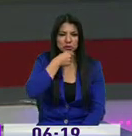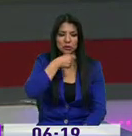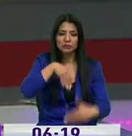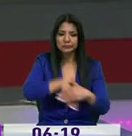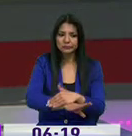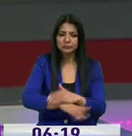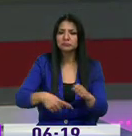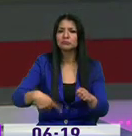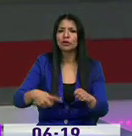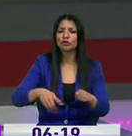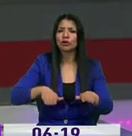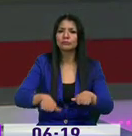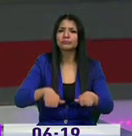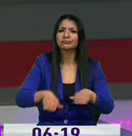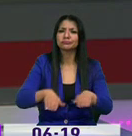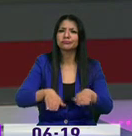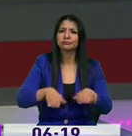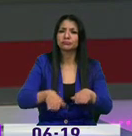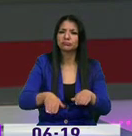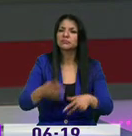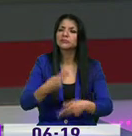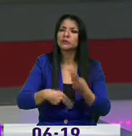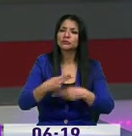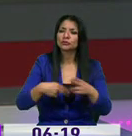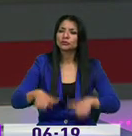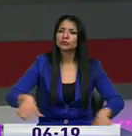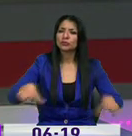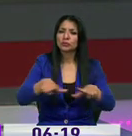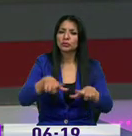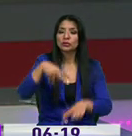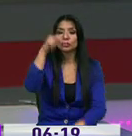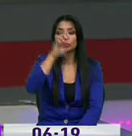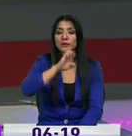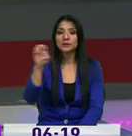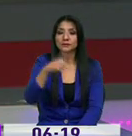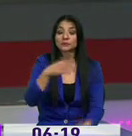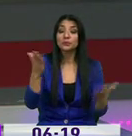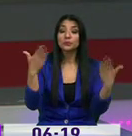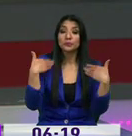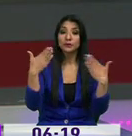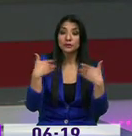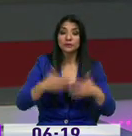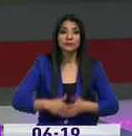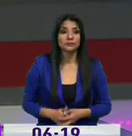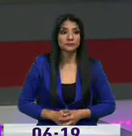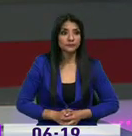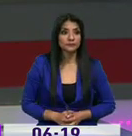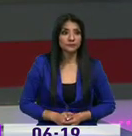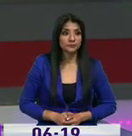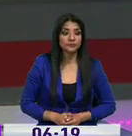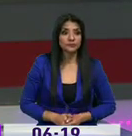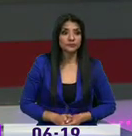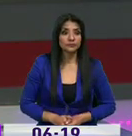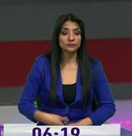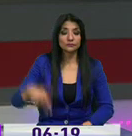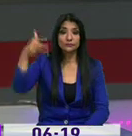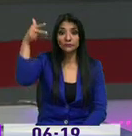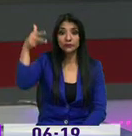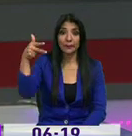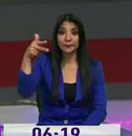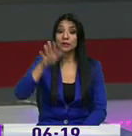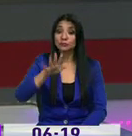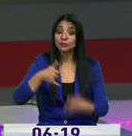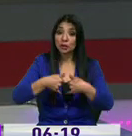máquina de coser industrial esto en un negocio ubicado ya en el noroeste de la ciudad guayaquil este hecho delictivo fue captado por cámaras desde